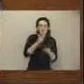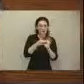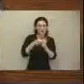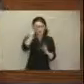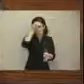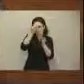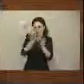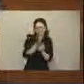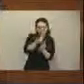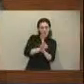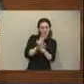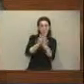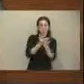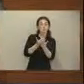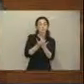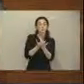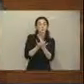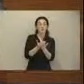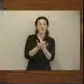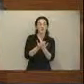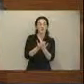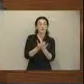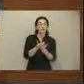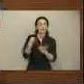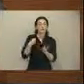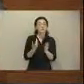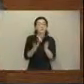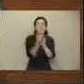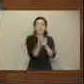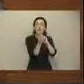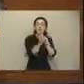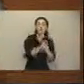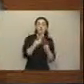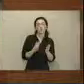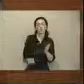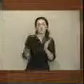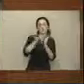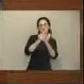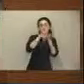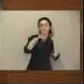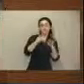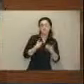y previa, y por lo tanto yo creo que esa enmienda puede ser perfectamente incorporada al texto de la moción y